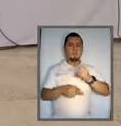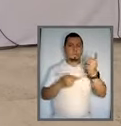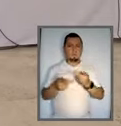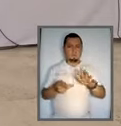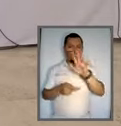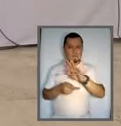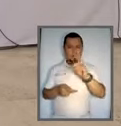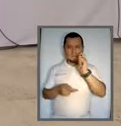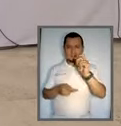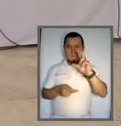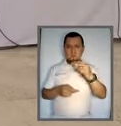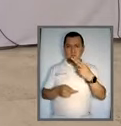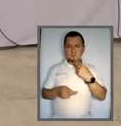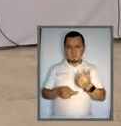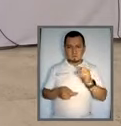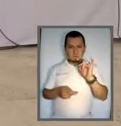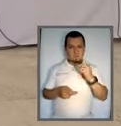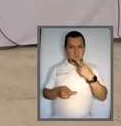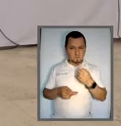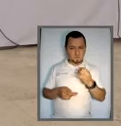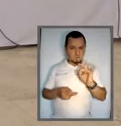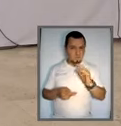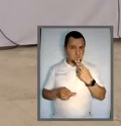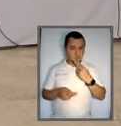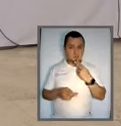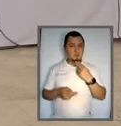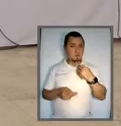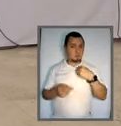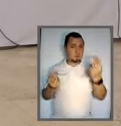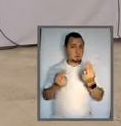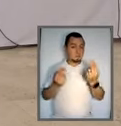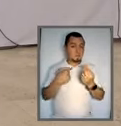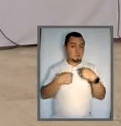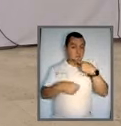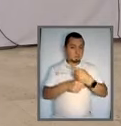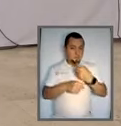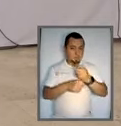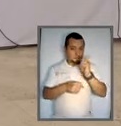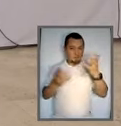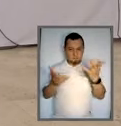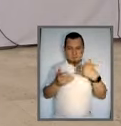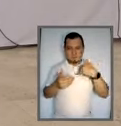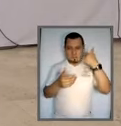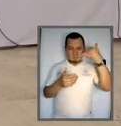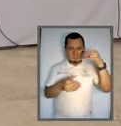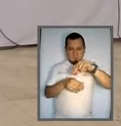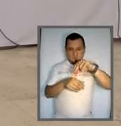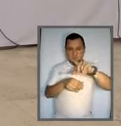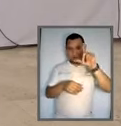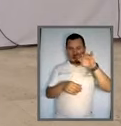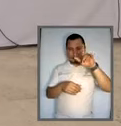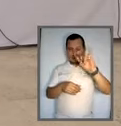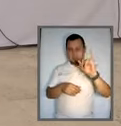serían tan eficientes como se ha mencionado? Bueno, necesito ver primero, hablé agradecerle nada más al doctor